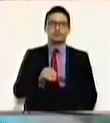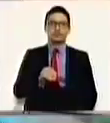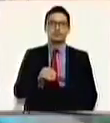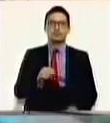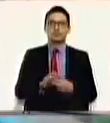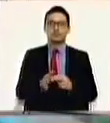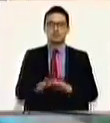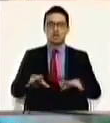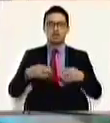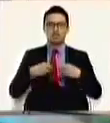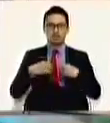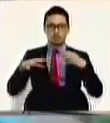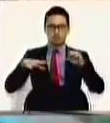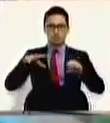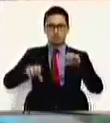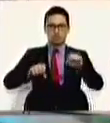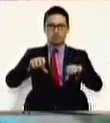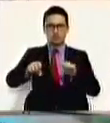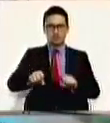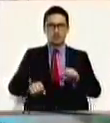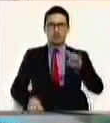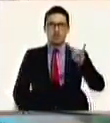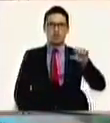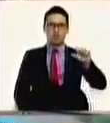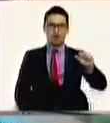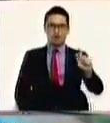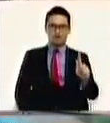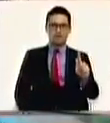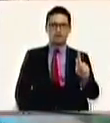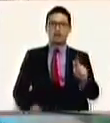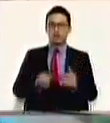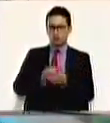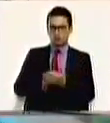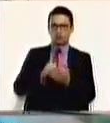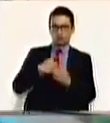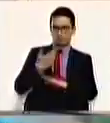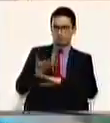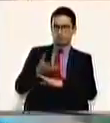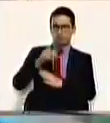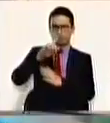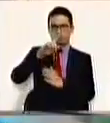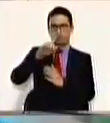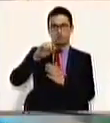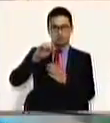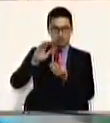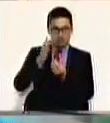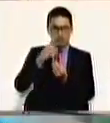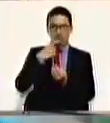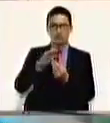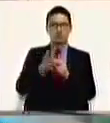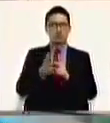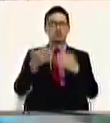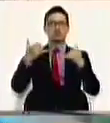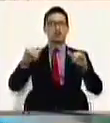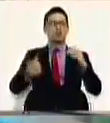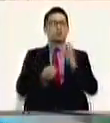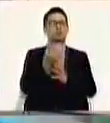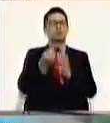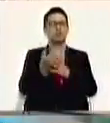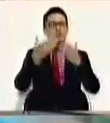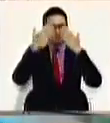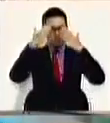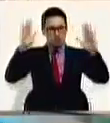permitir la acumulación de las unidades agrícolas familiares, y esa es la hipótesis del Polo Democrático Alternativo, no va a democratizar, no va a hacerla más productivo.